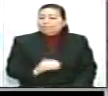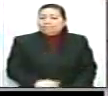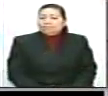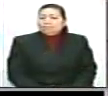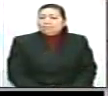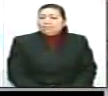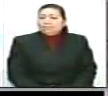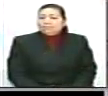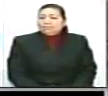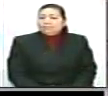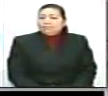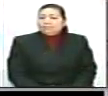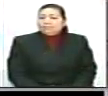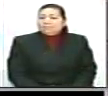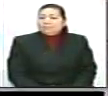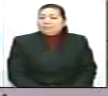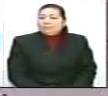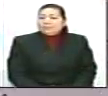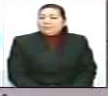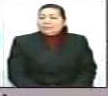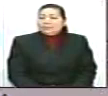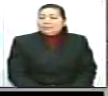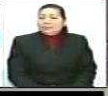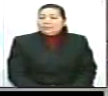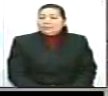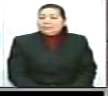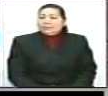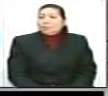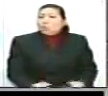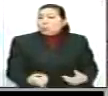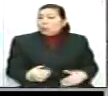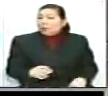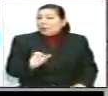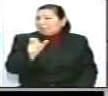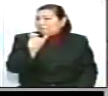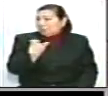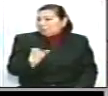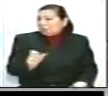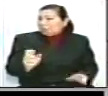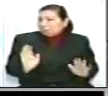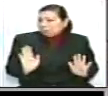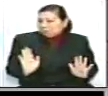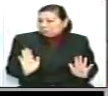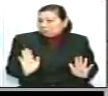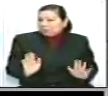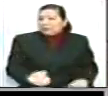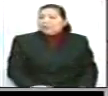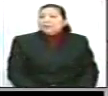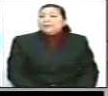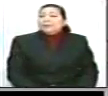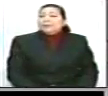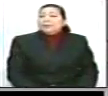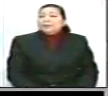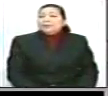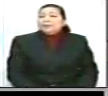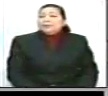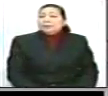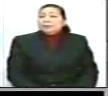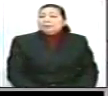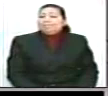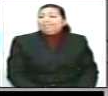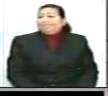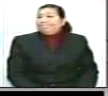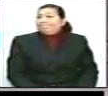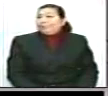No. Y si mire, cualquier persona puede en algún momento, digamos,